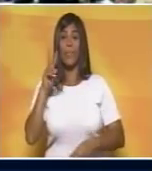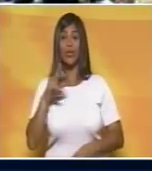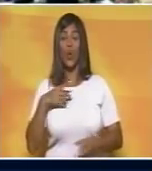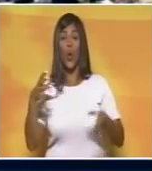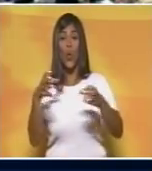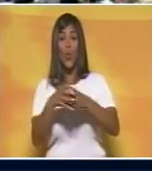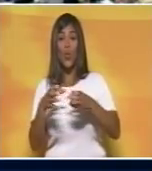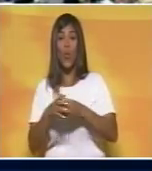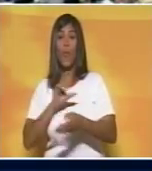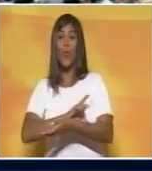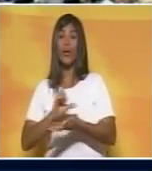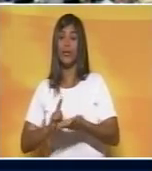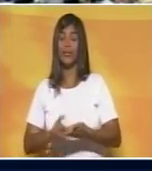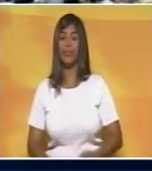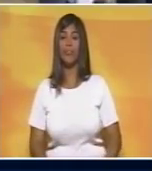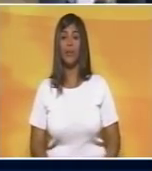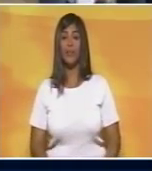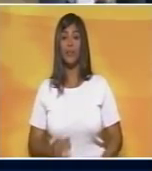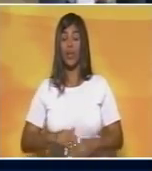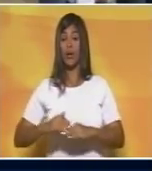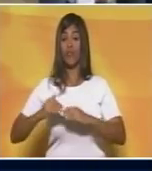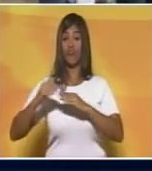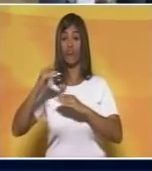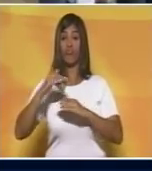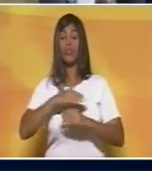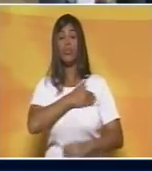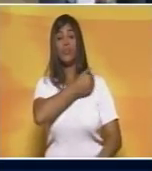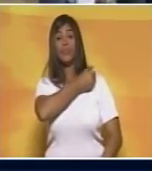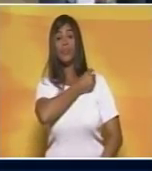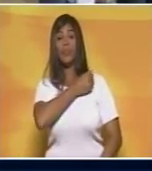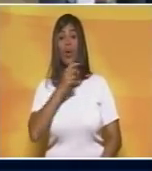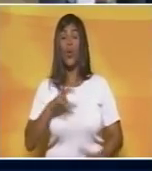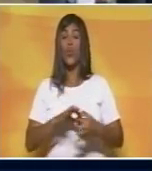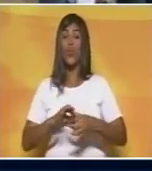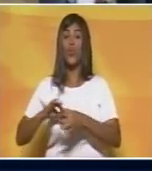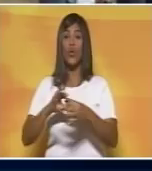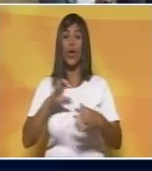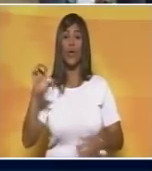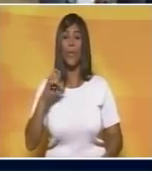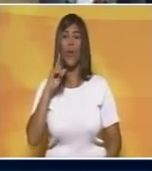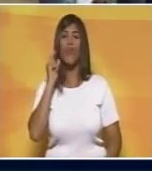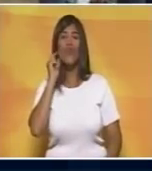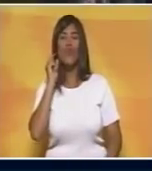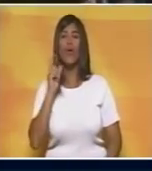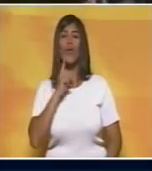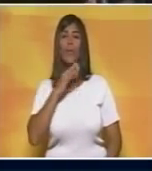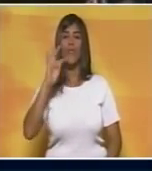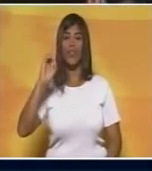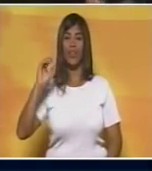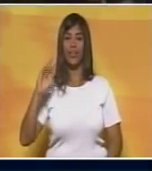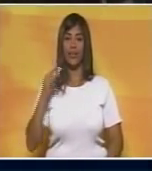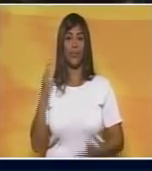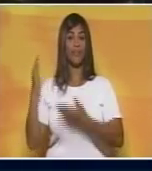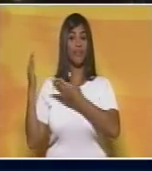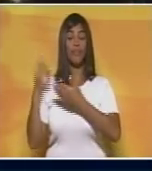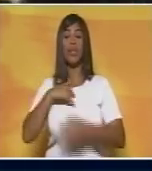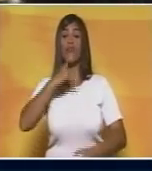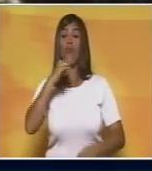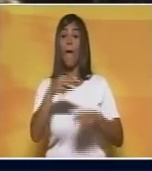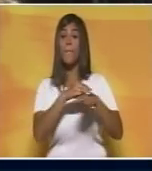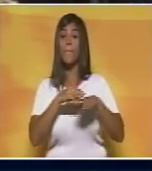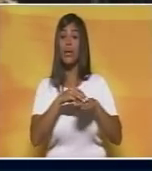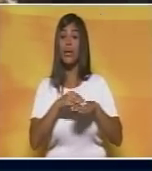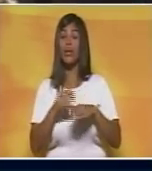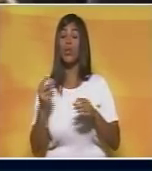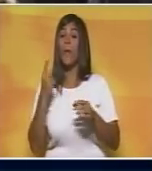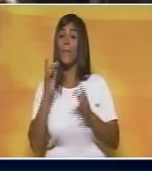el Grupo de Lima. La alta representante de la Unión Europea para la Política Exterior, Federica Mogherini, informará a los ministros sobre